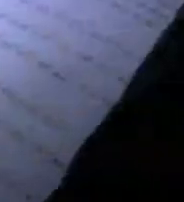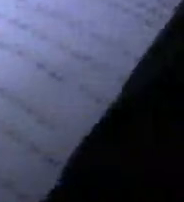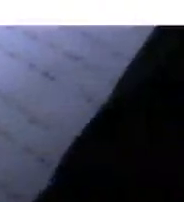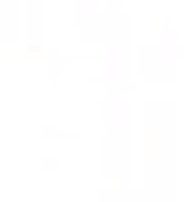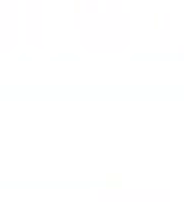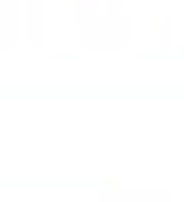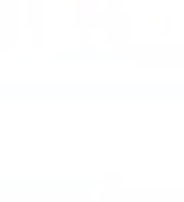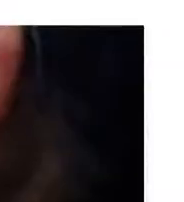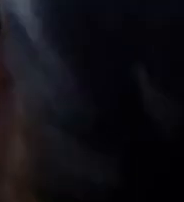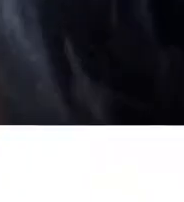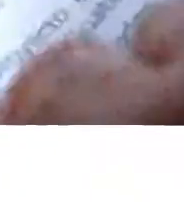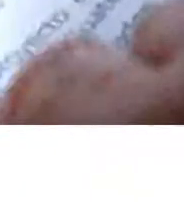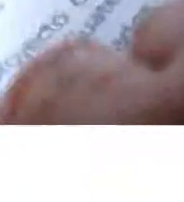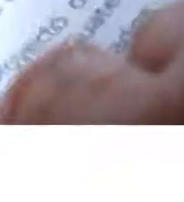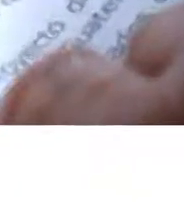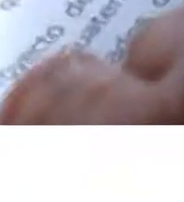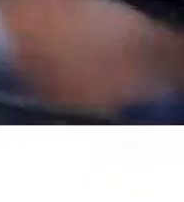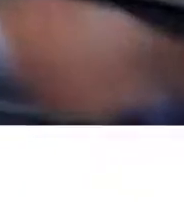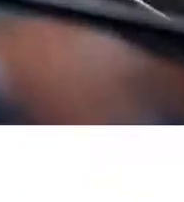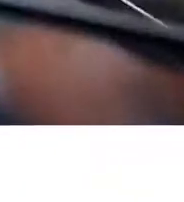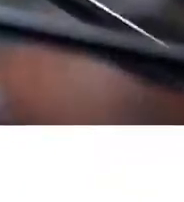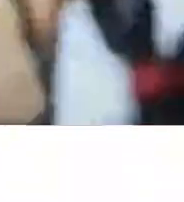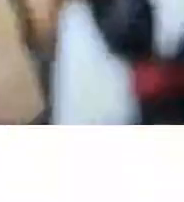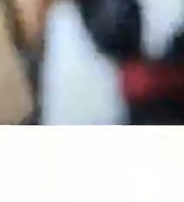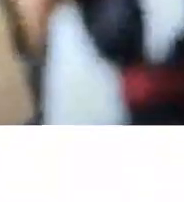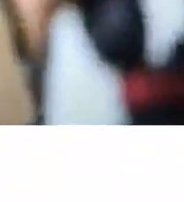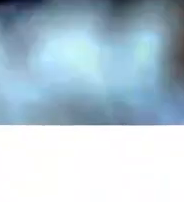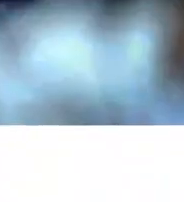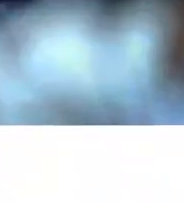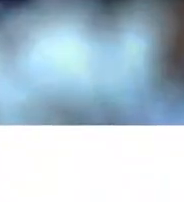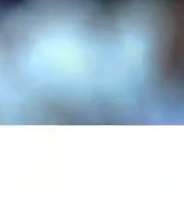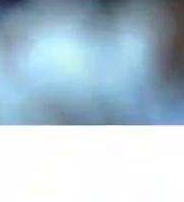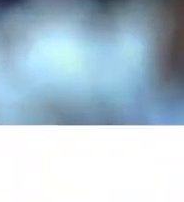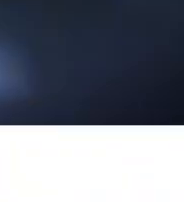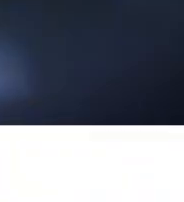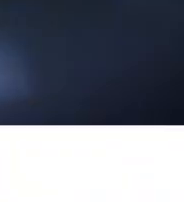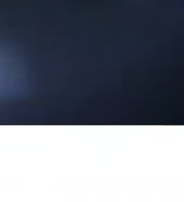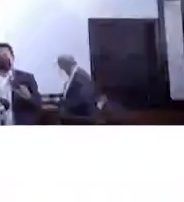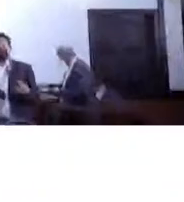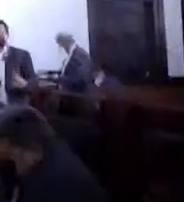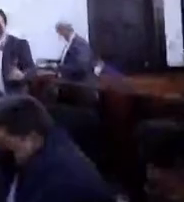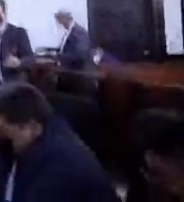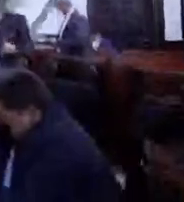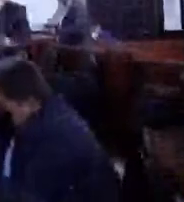Representando el quehacer legislativo del más alto organismo de Estado. Esto fue